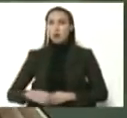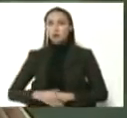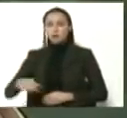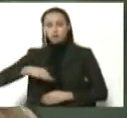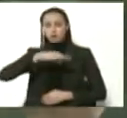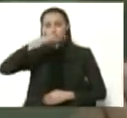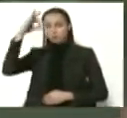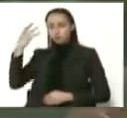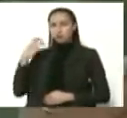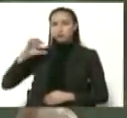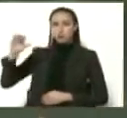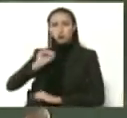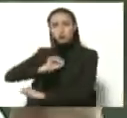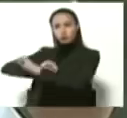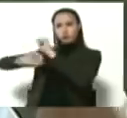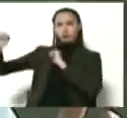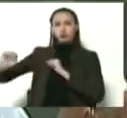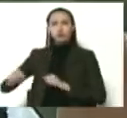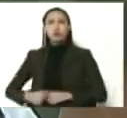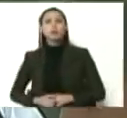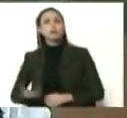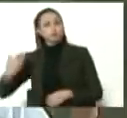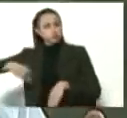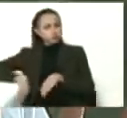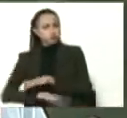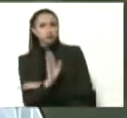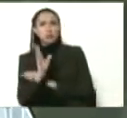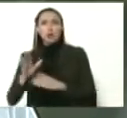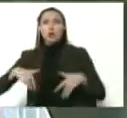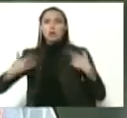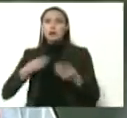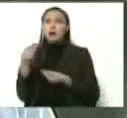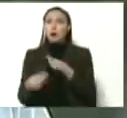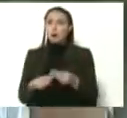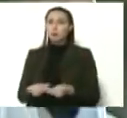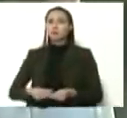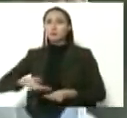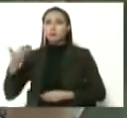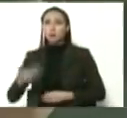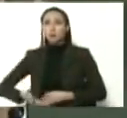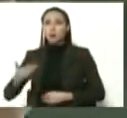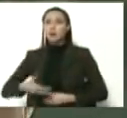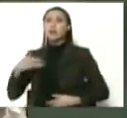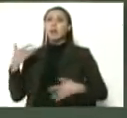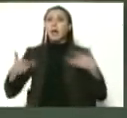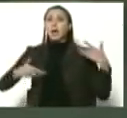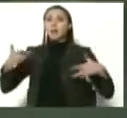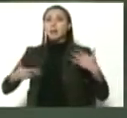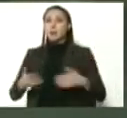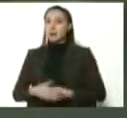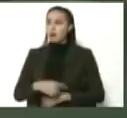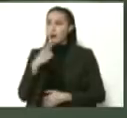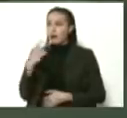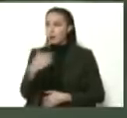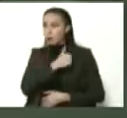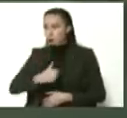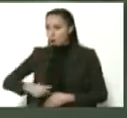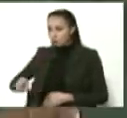espíritu patriótico van a salir en actividades de pequeño formato, señor presidente. Usted fue claro en la última intervención que tuvo sobre el